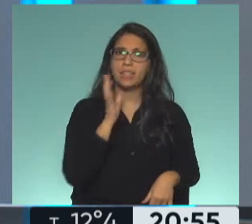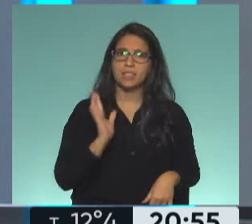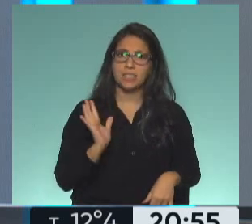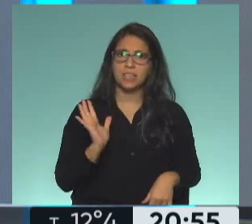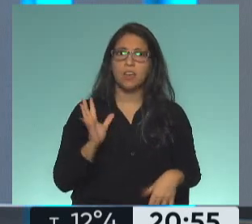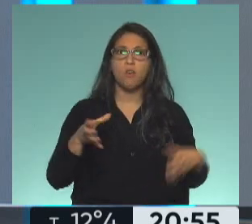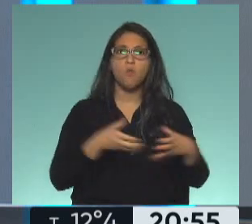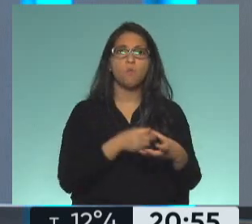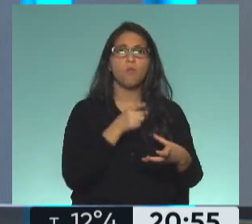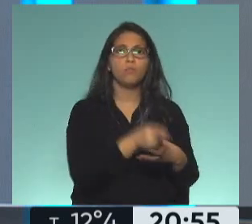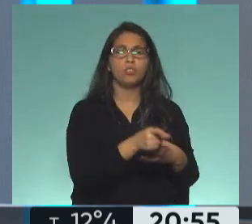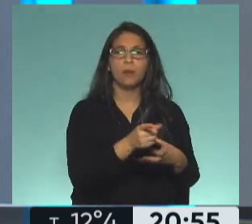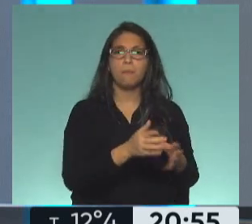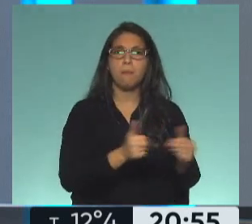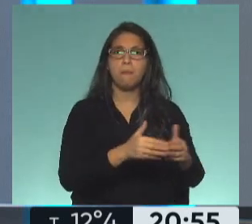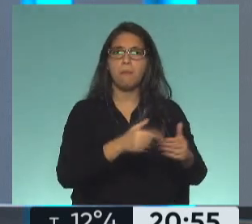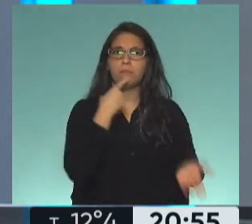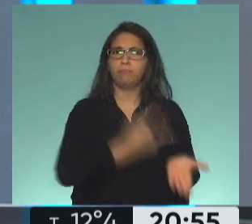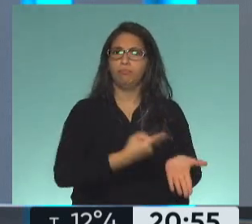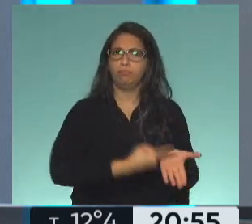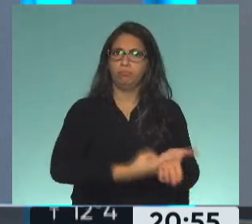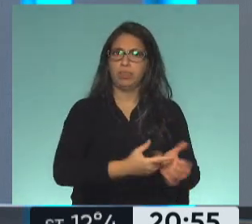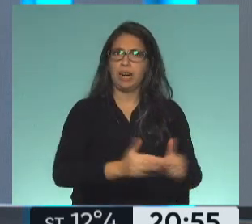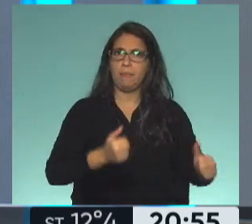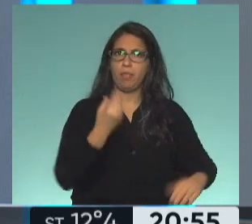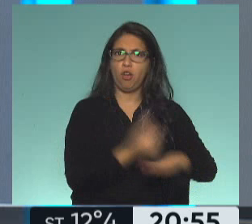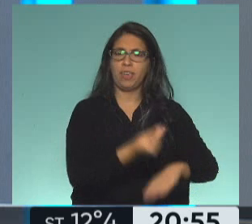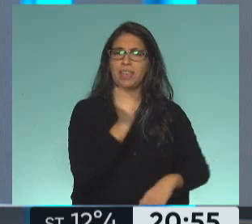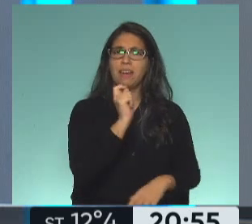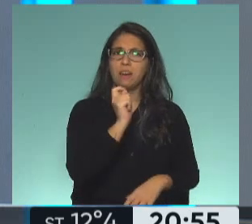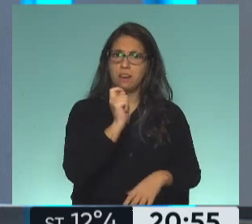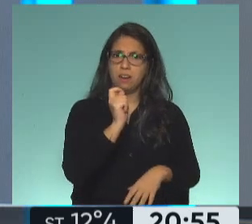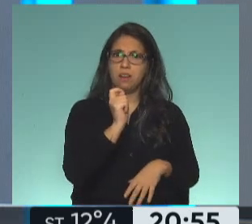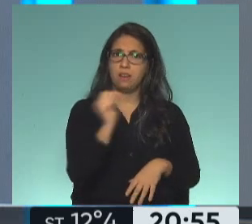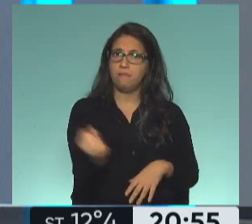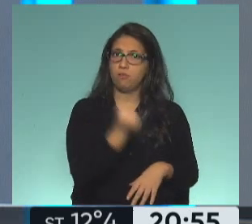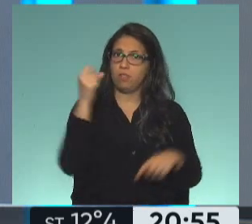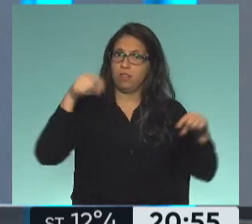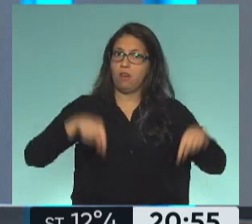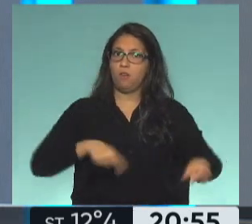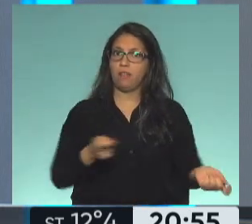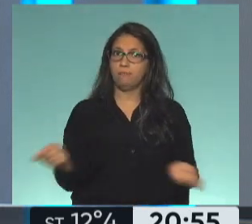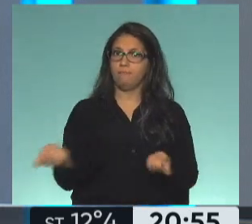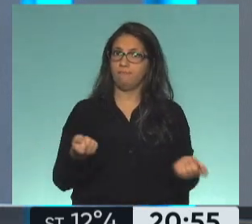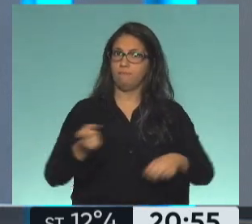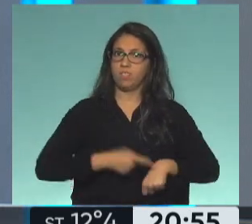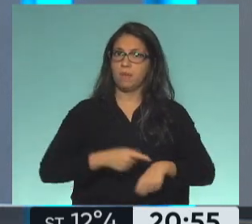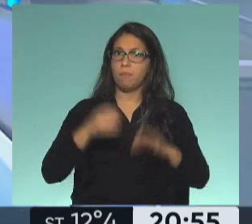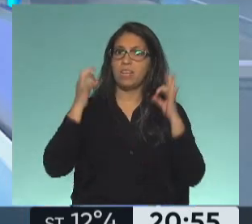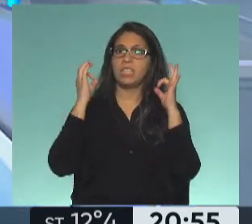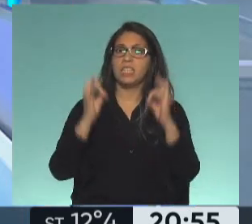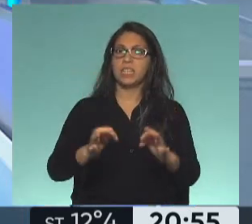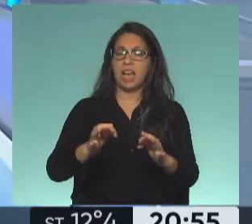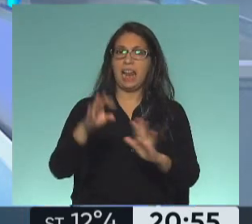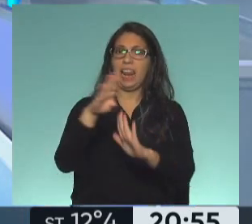la oposición va definiendo más rápido por lo menos sus precandidatos, y es importante en este momento tratar de llegar al